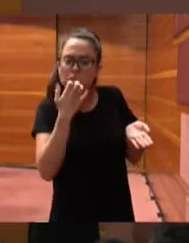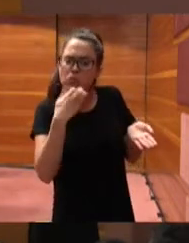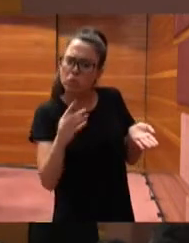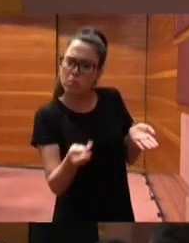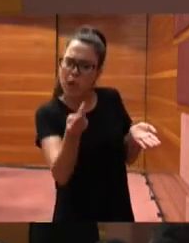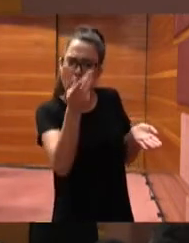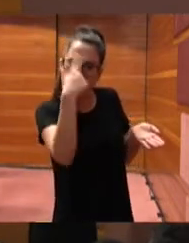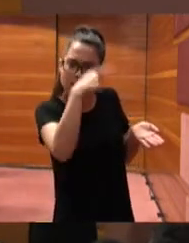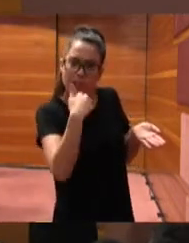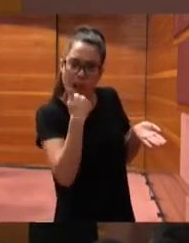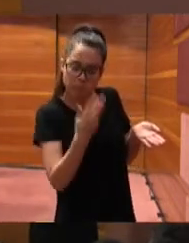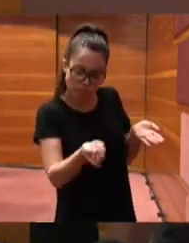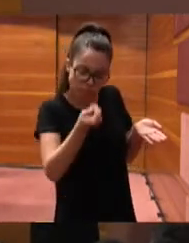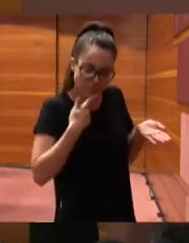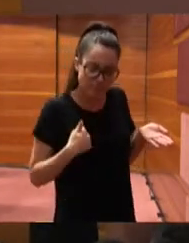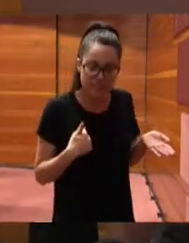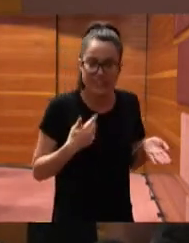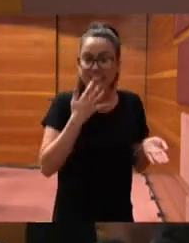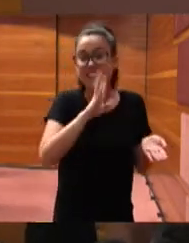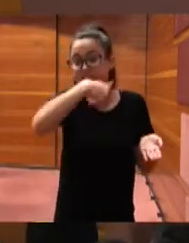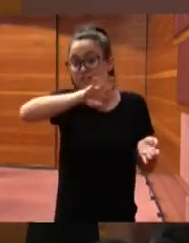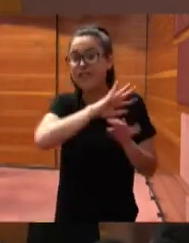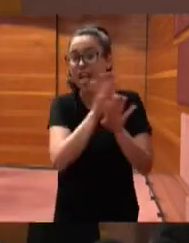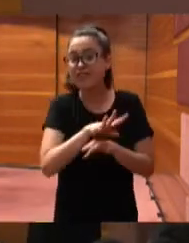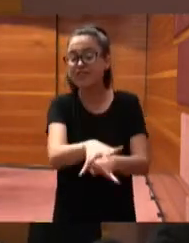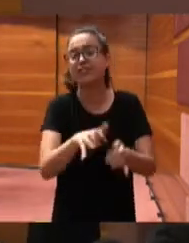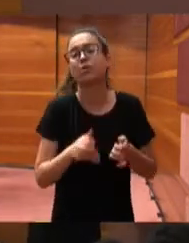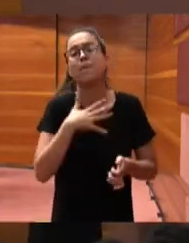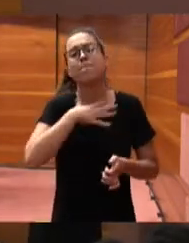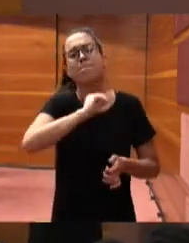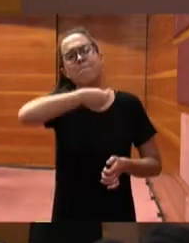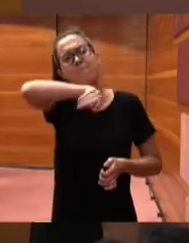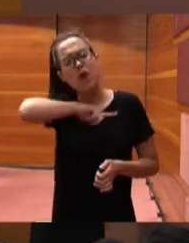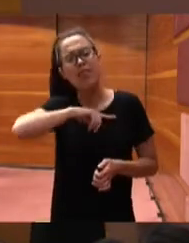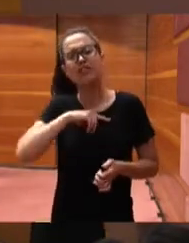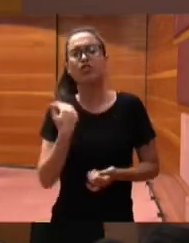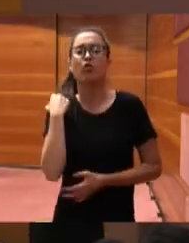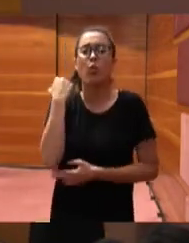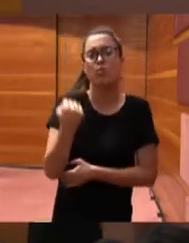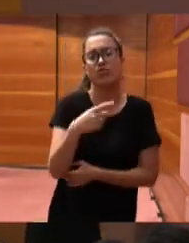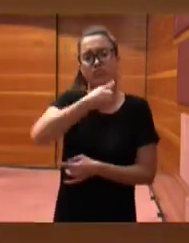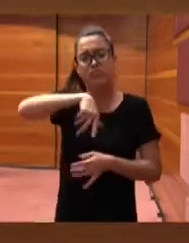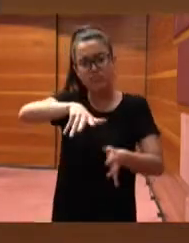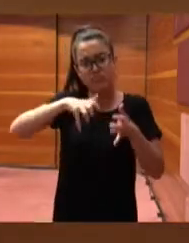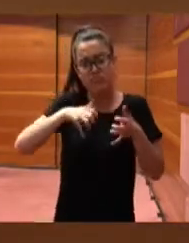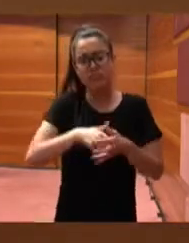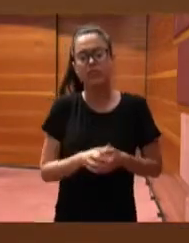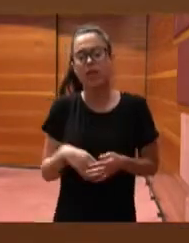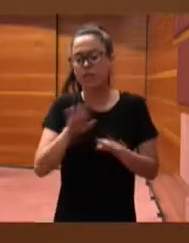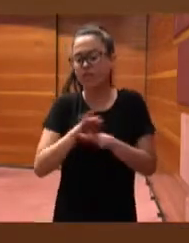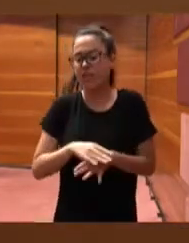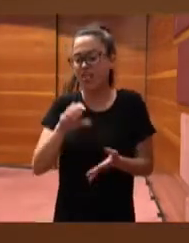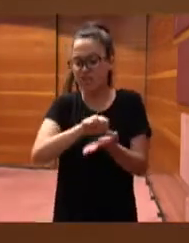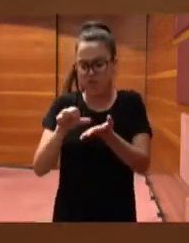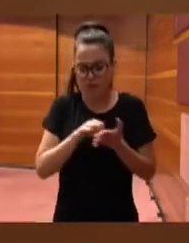haciendo esto, pues quizá lleguemos al paraíso comunista, ¿no? A aquello de la corresponsabilidad de la gestión, en la que la ciudad está cada vez más implicada. Bueno,